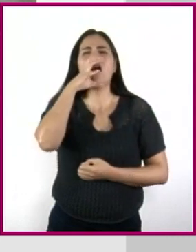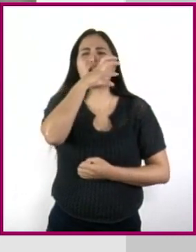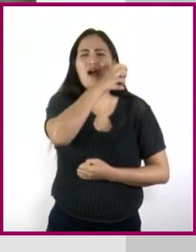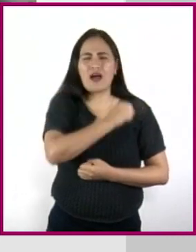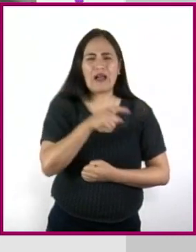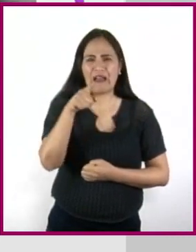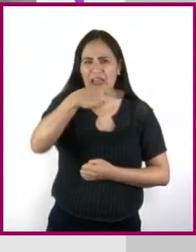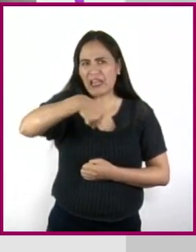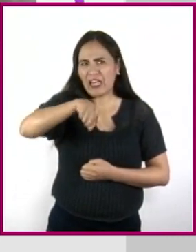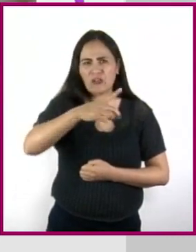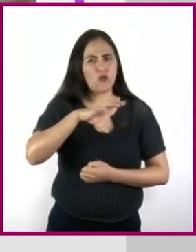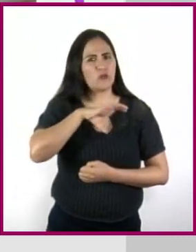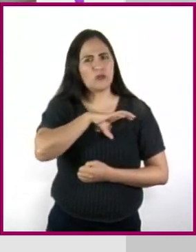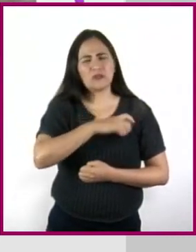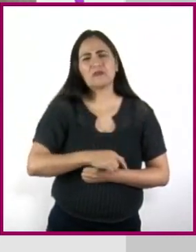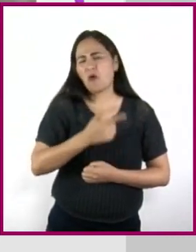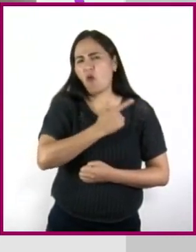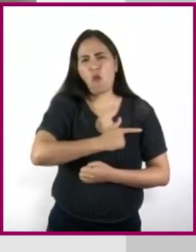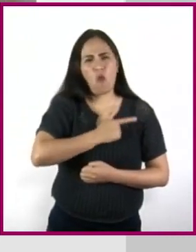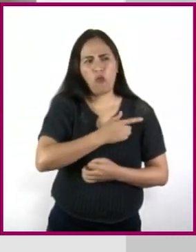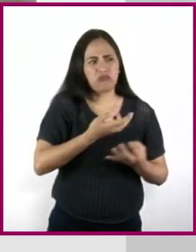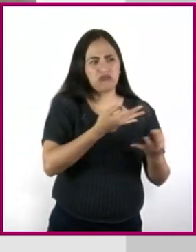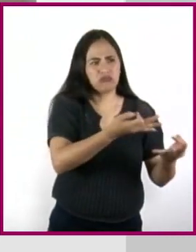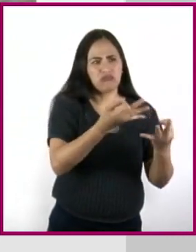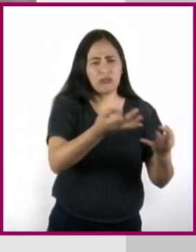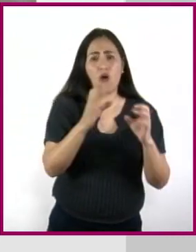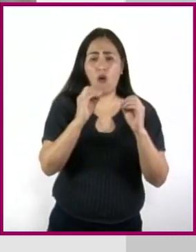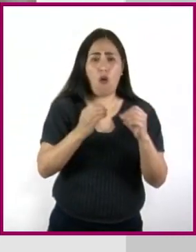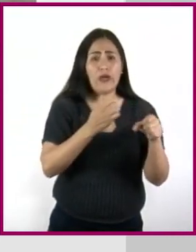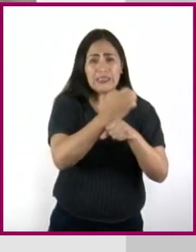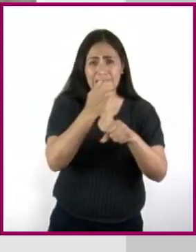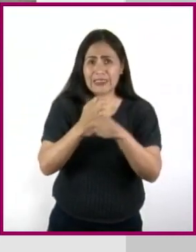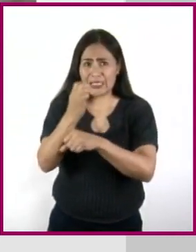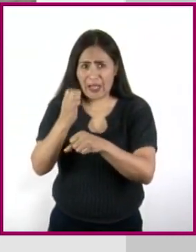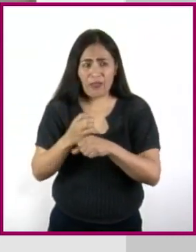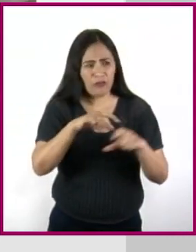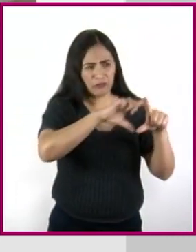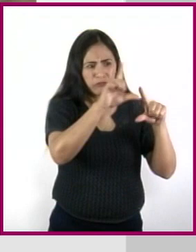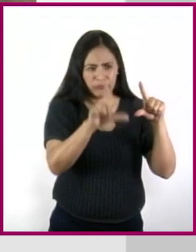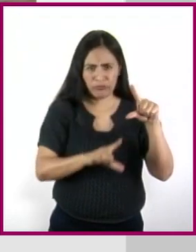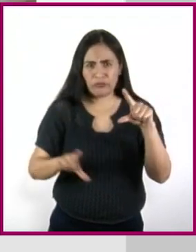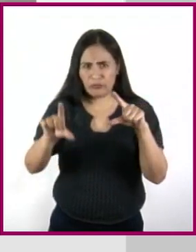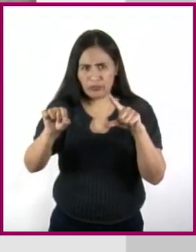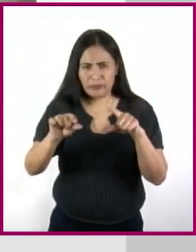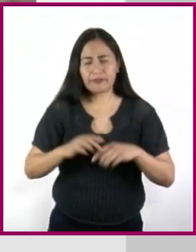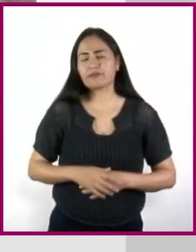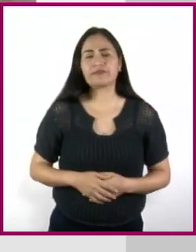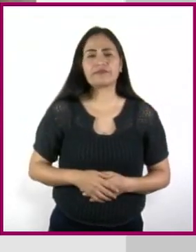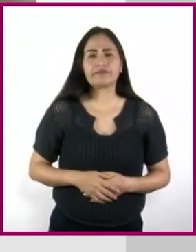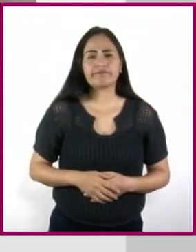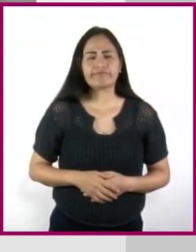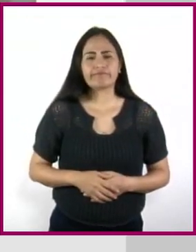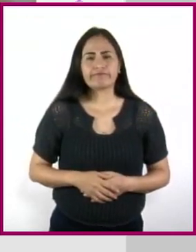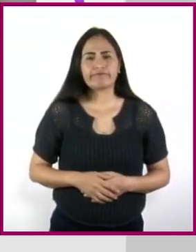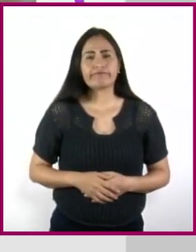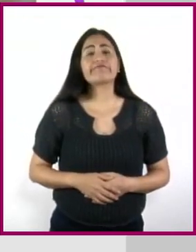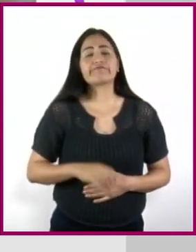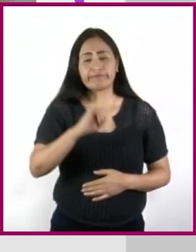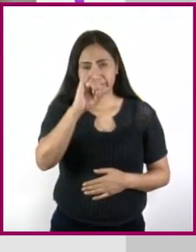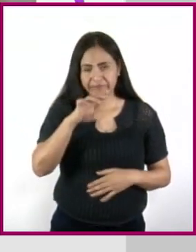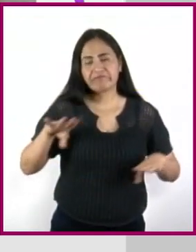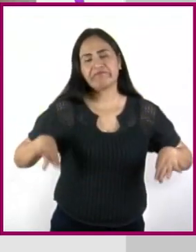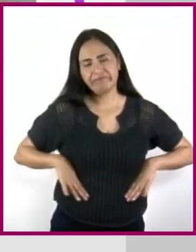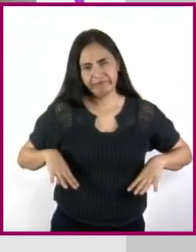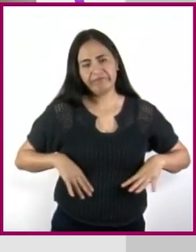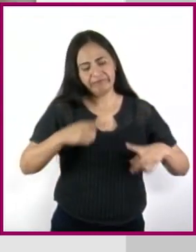prefieren este tipo de mosquitos, y hay estados o entidades de la República que prácticamente todo tienen esas